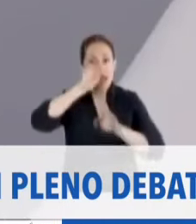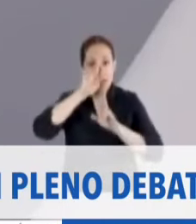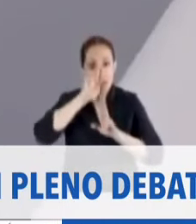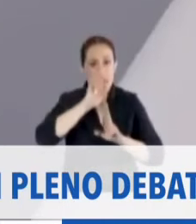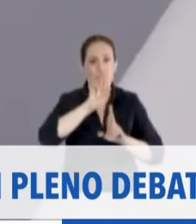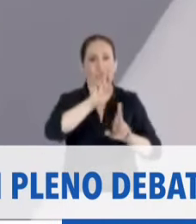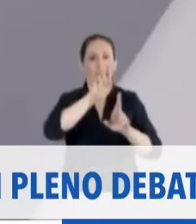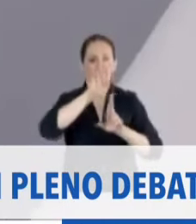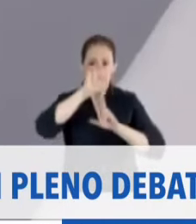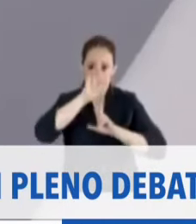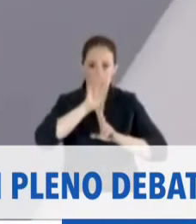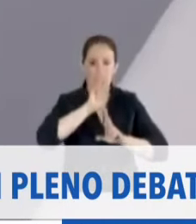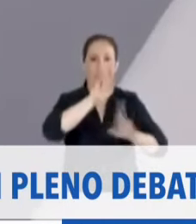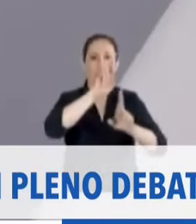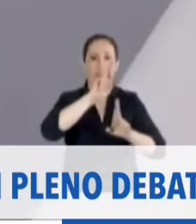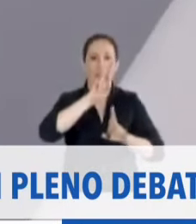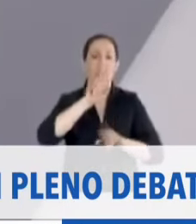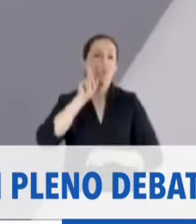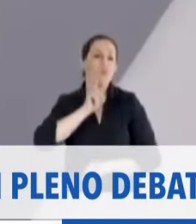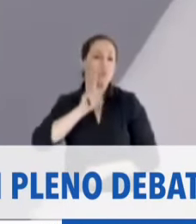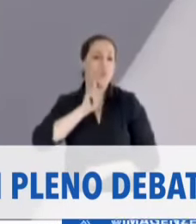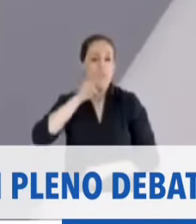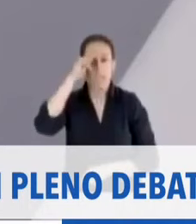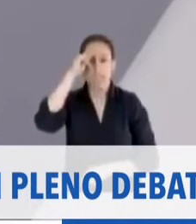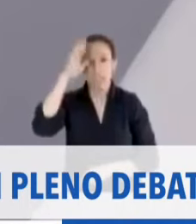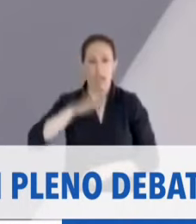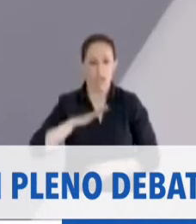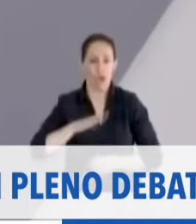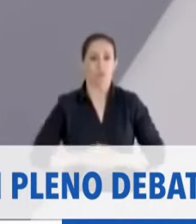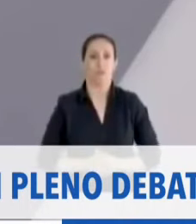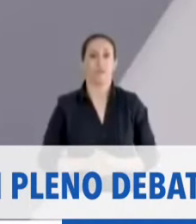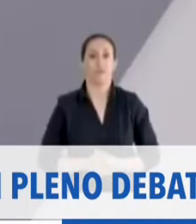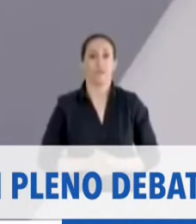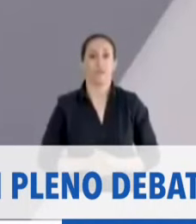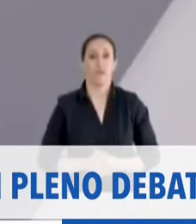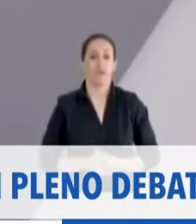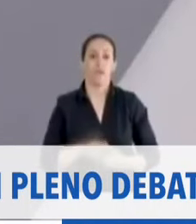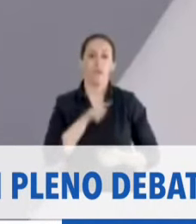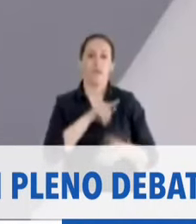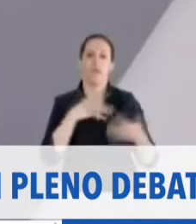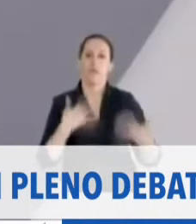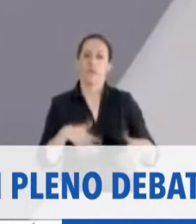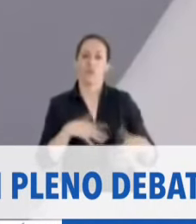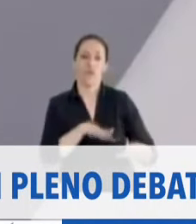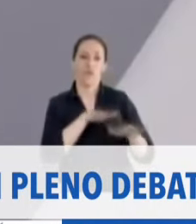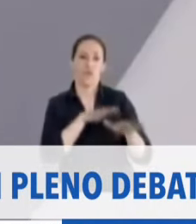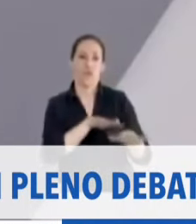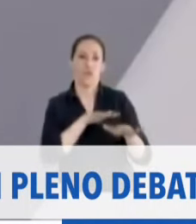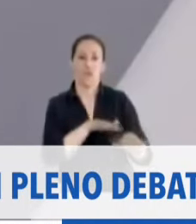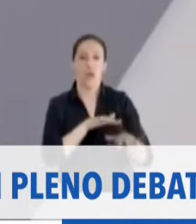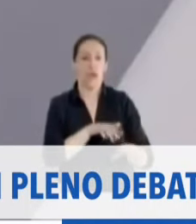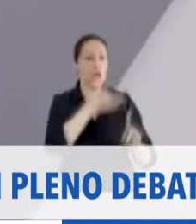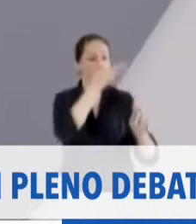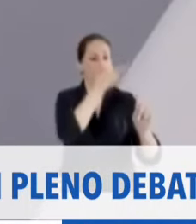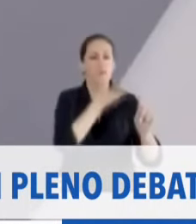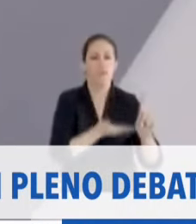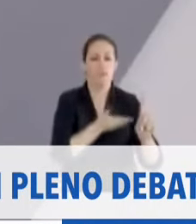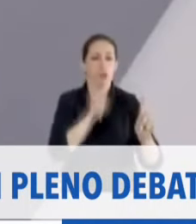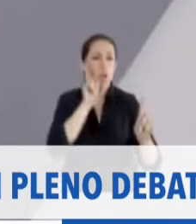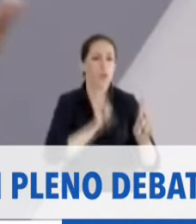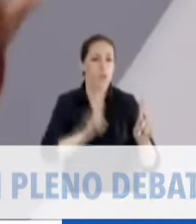respeto señora Señora señora y para no hacer tanto alarde esa mujer de quien